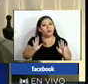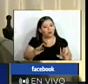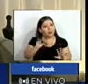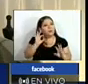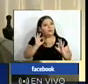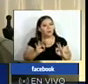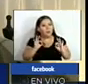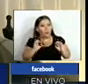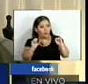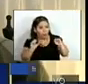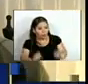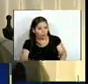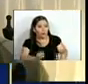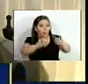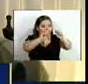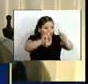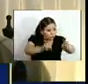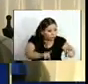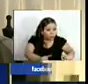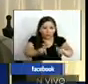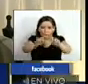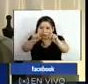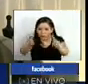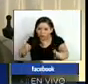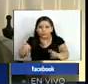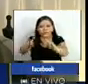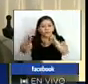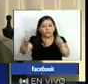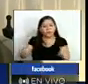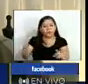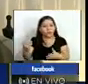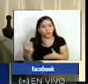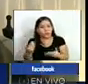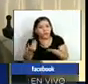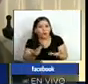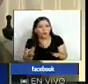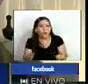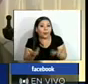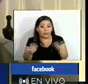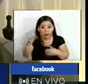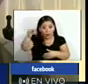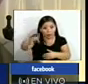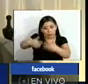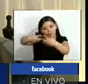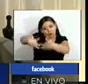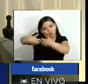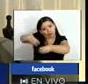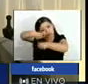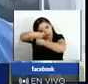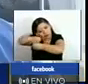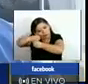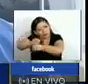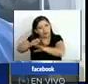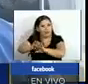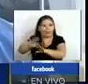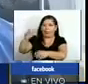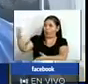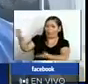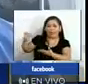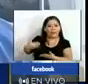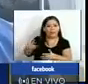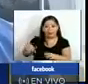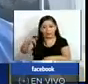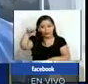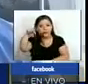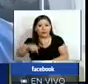muchísimo la capacidad de diagnóstico del país, con kits hechos aquí en Uruguay, ya no dependíamos de afuera,